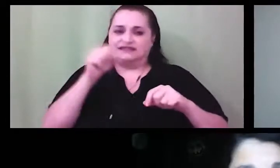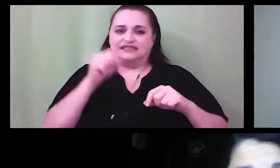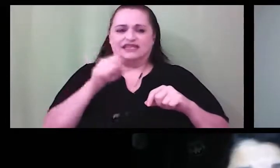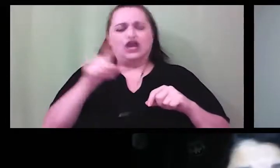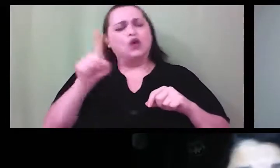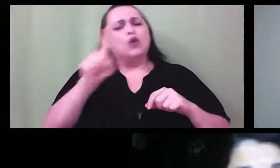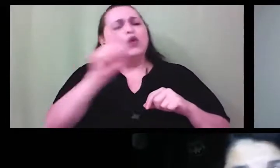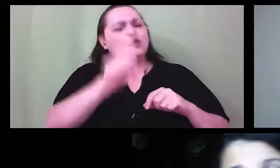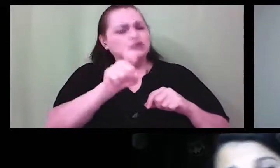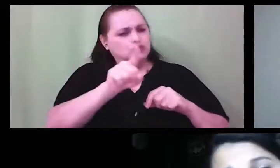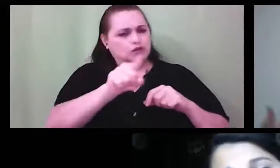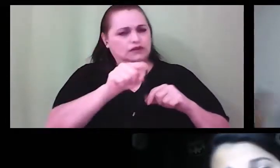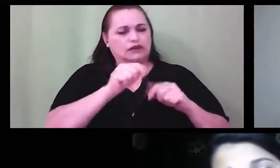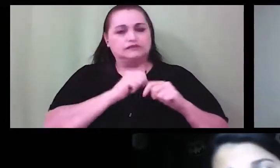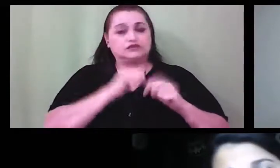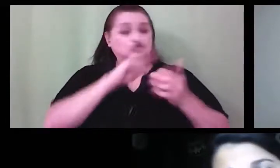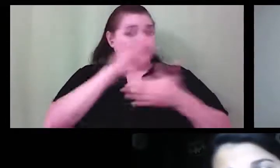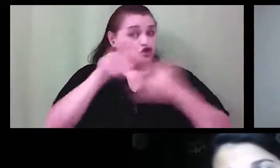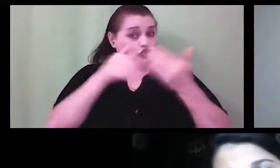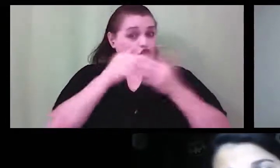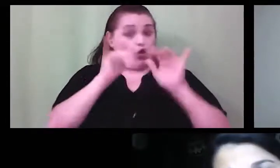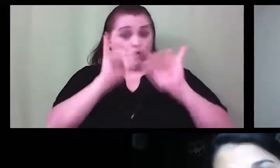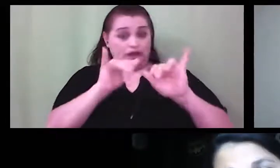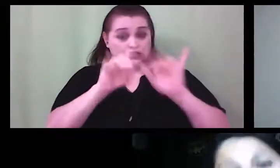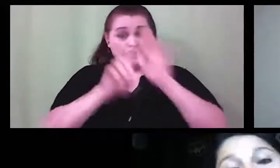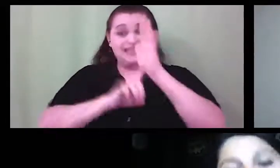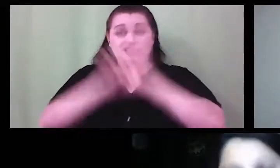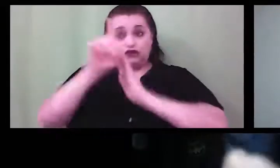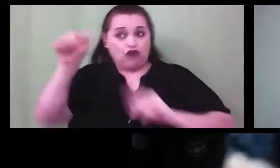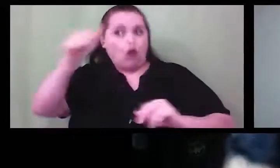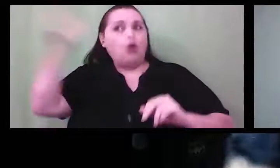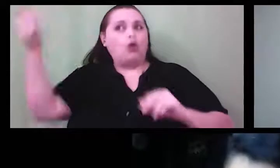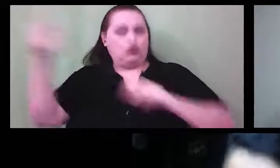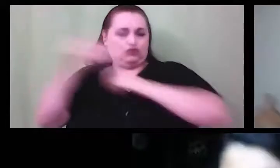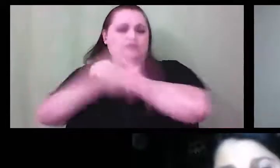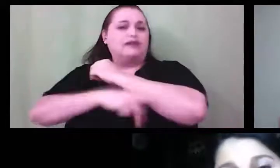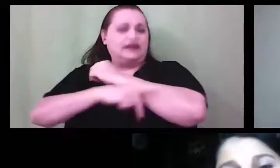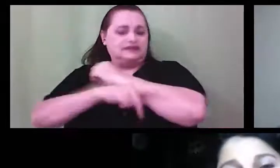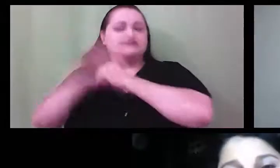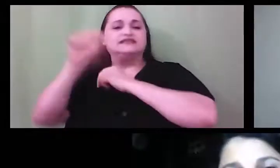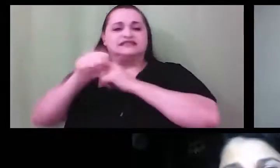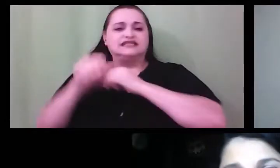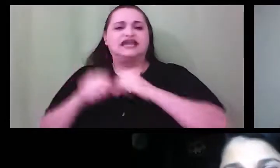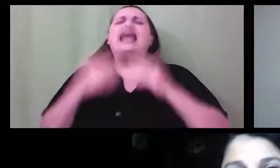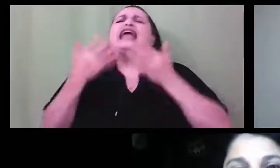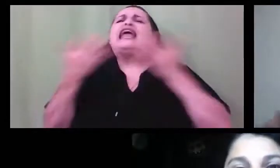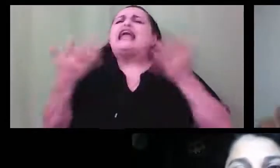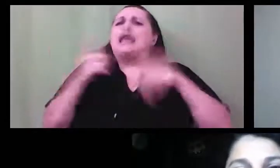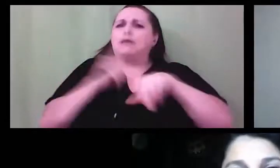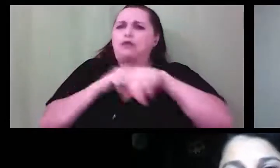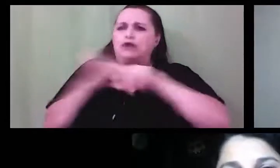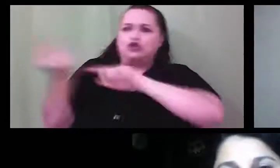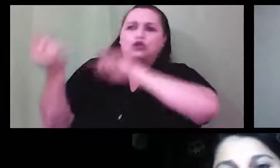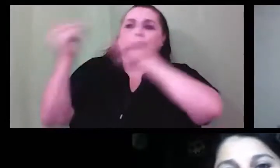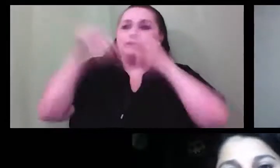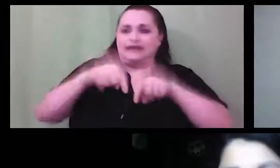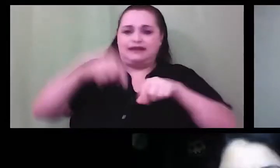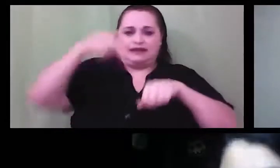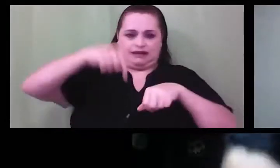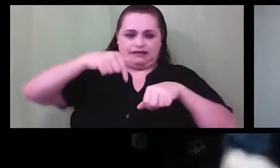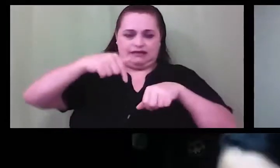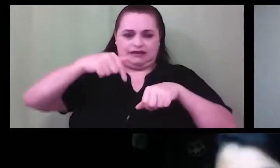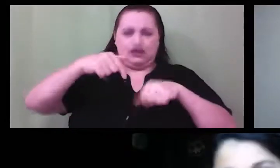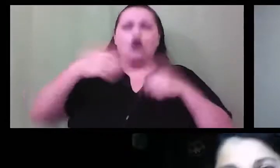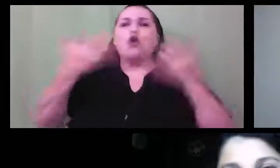una consulta. Todo eso se desarrolla en otro país. En otro país. ¿En qué momento llegan aquí y cómo es